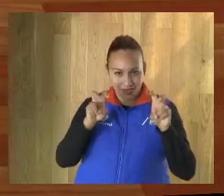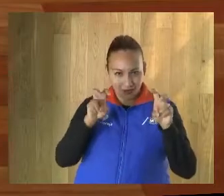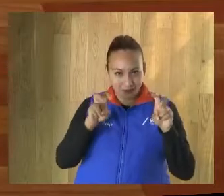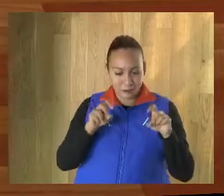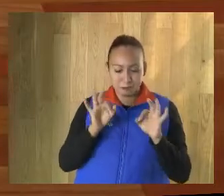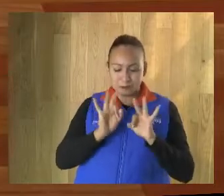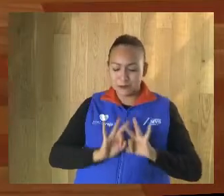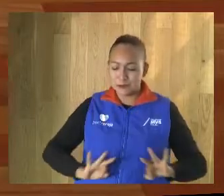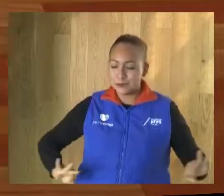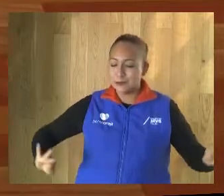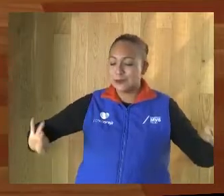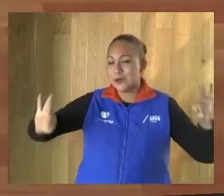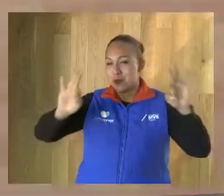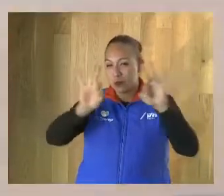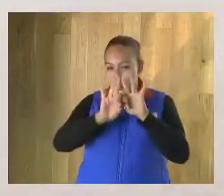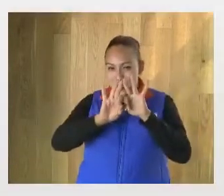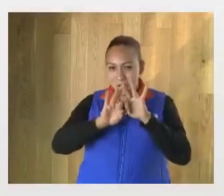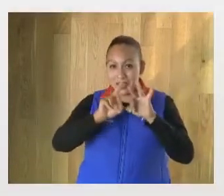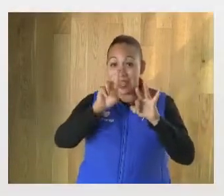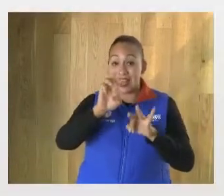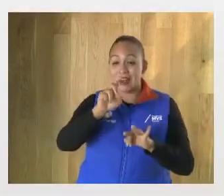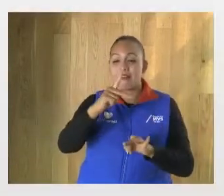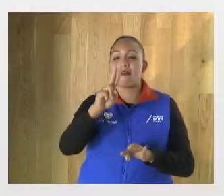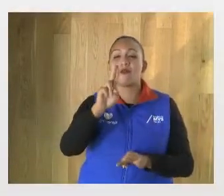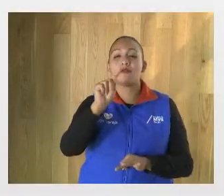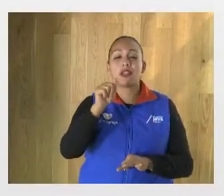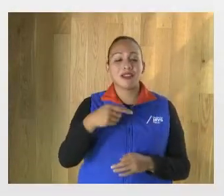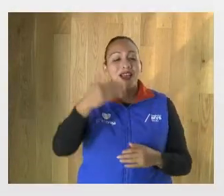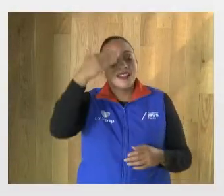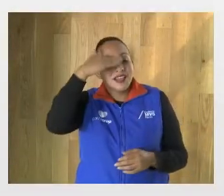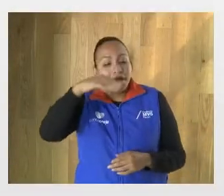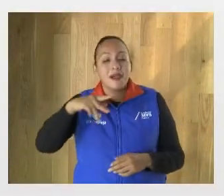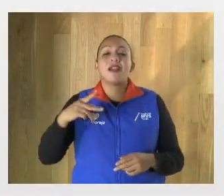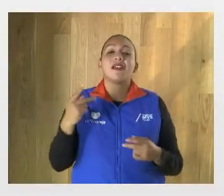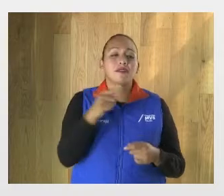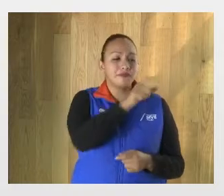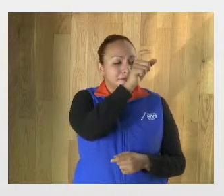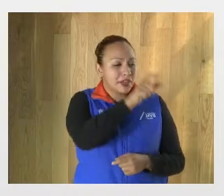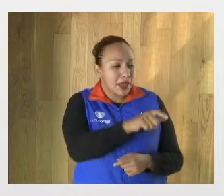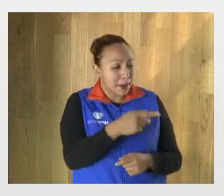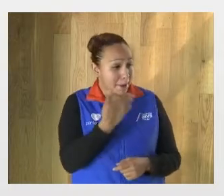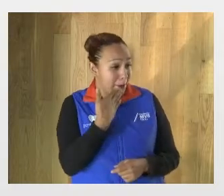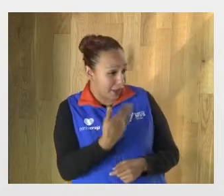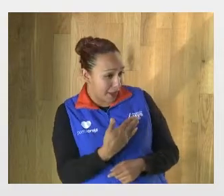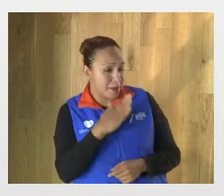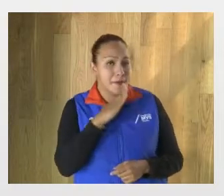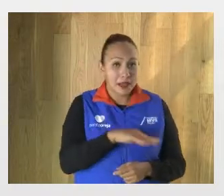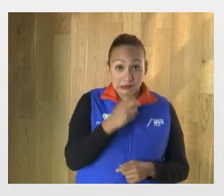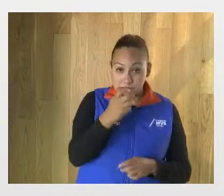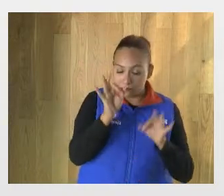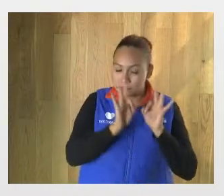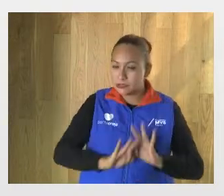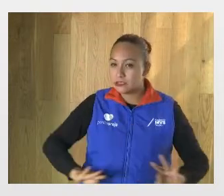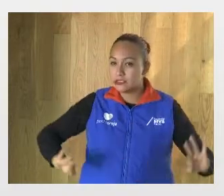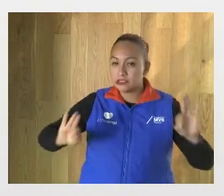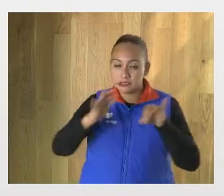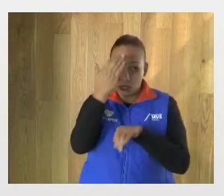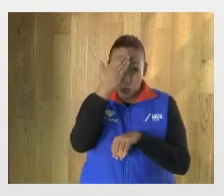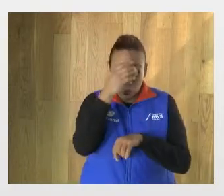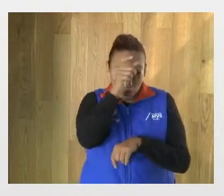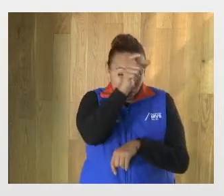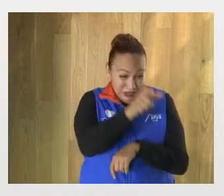bien importante, reputación, palanca de la sostenibilidad empresarial. Claro, la reputación algo muy importante. Y